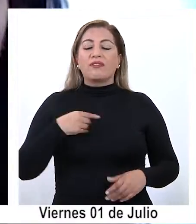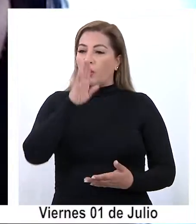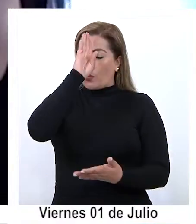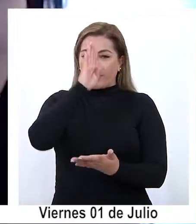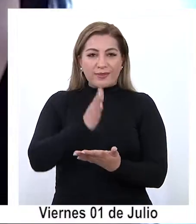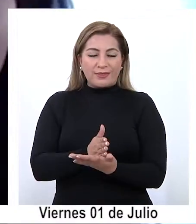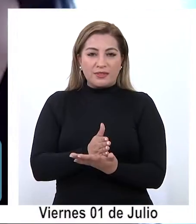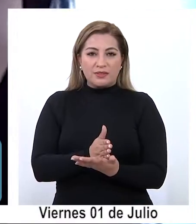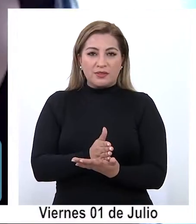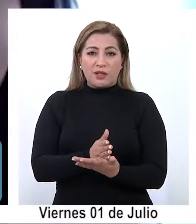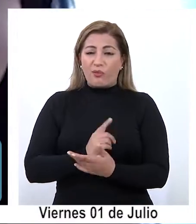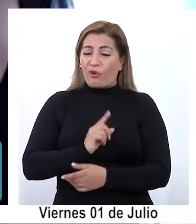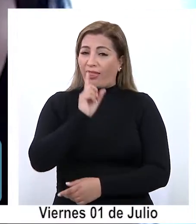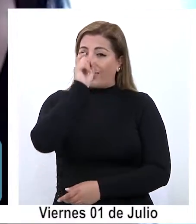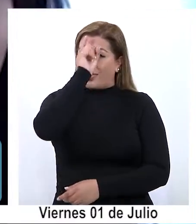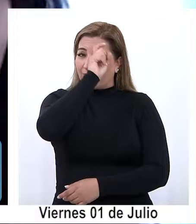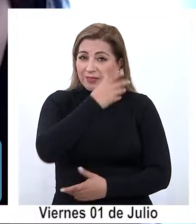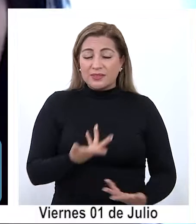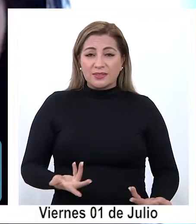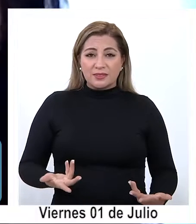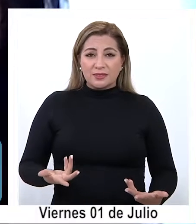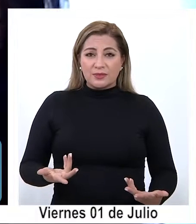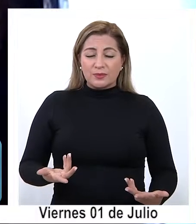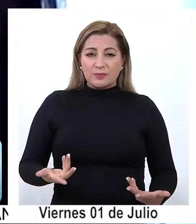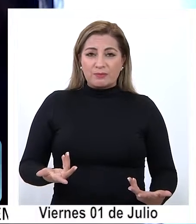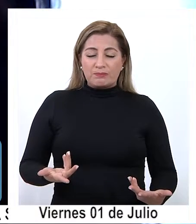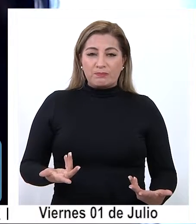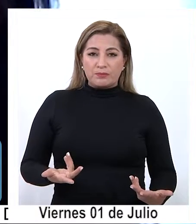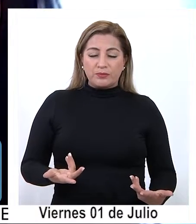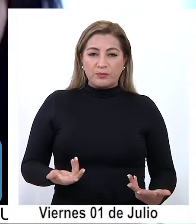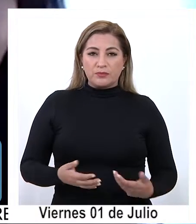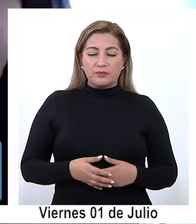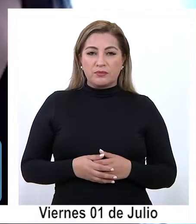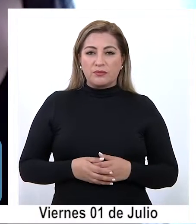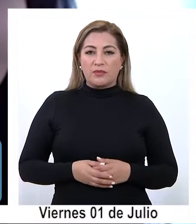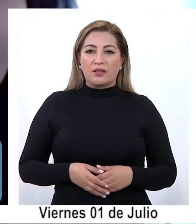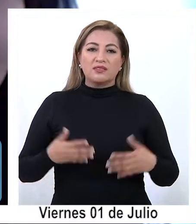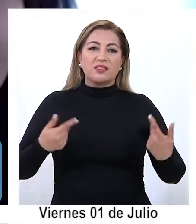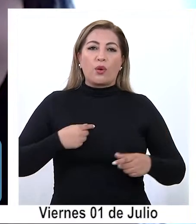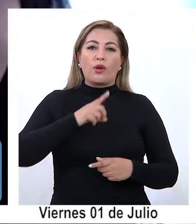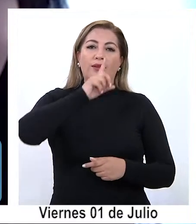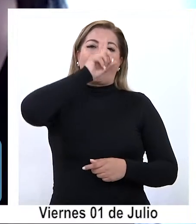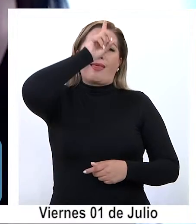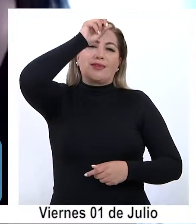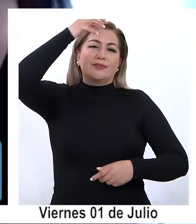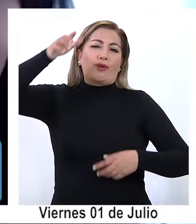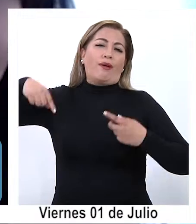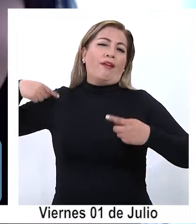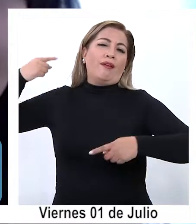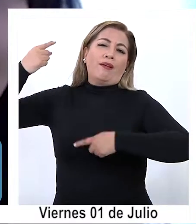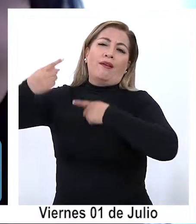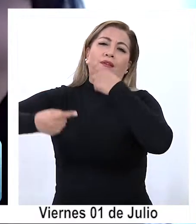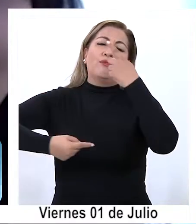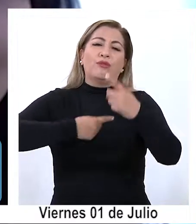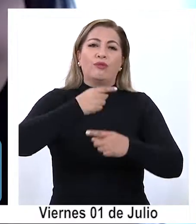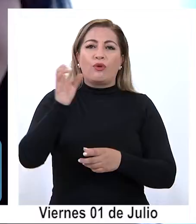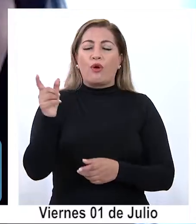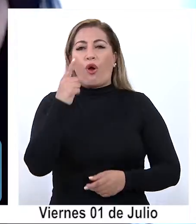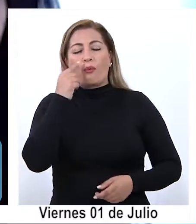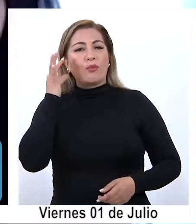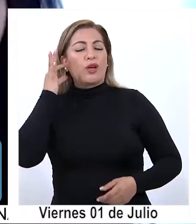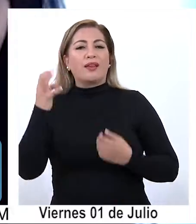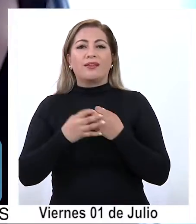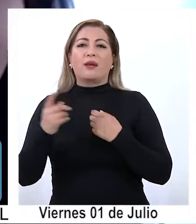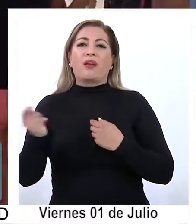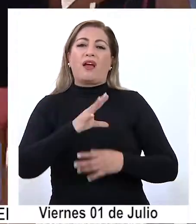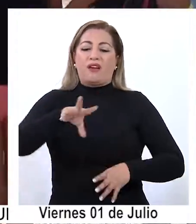decisión muy difícil. Porque es una tradición demasiado arraigada a la comunidad tarapaqueña y